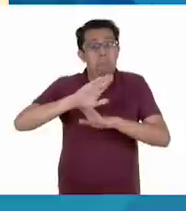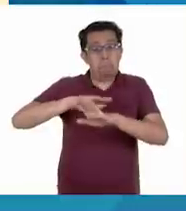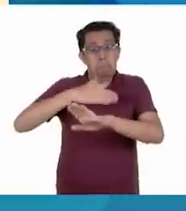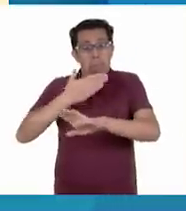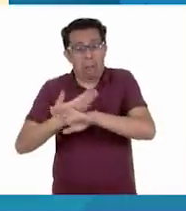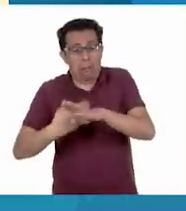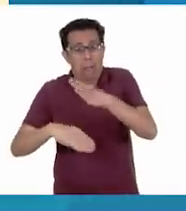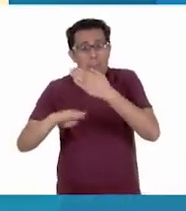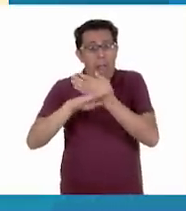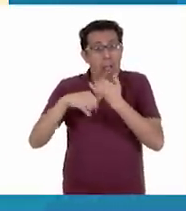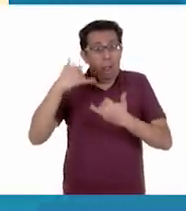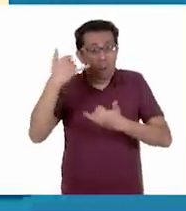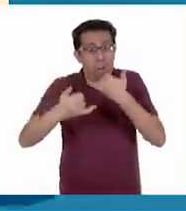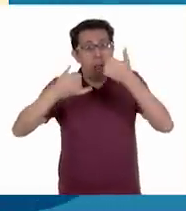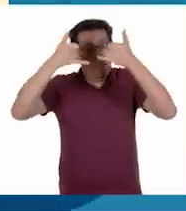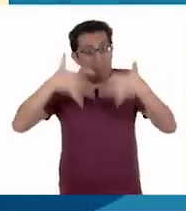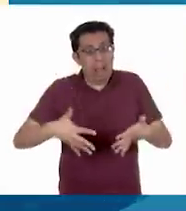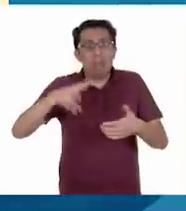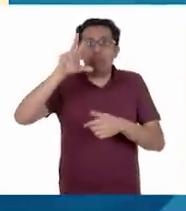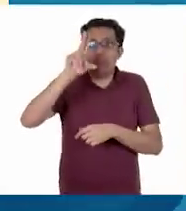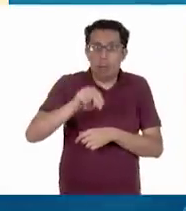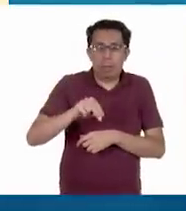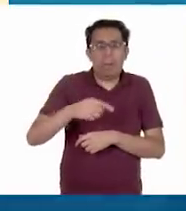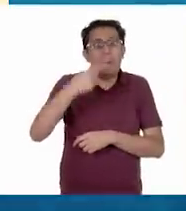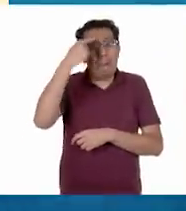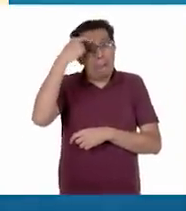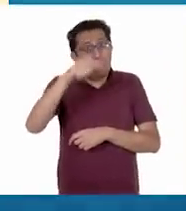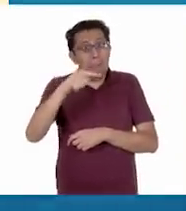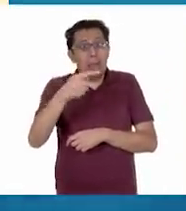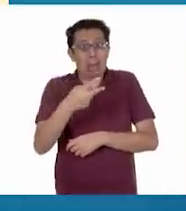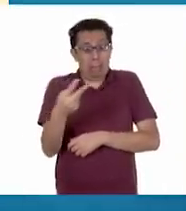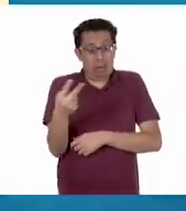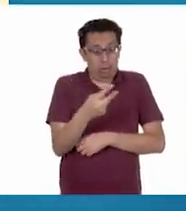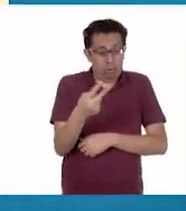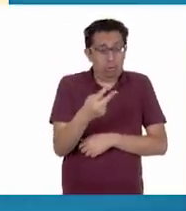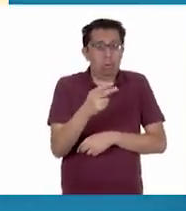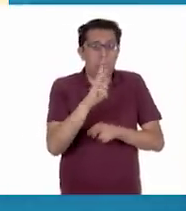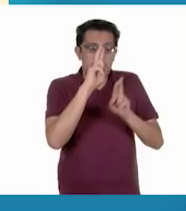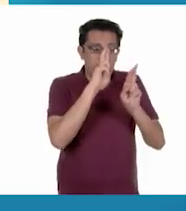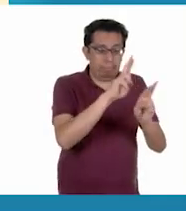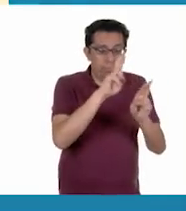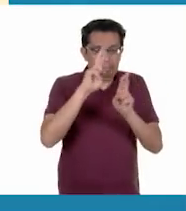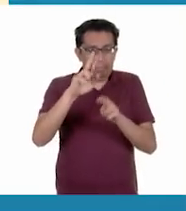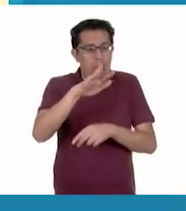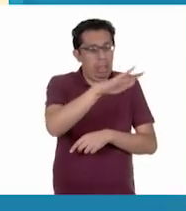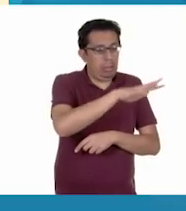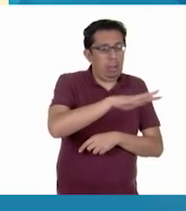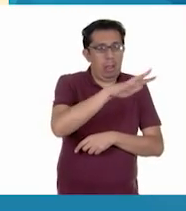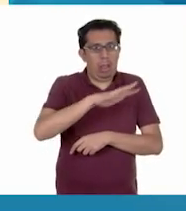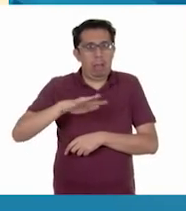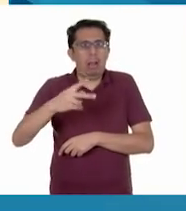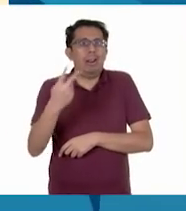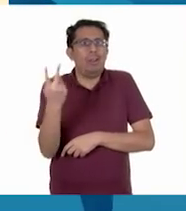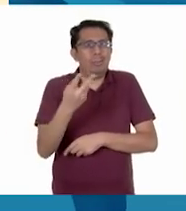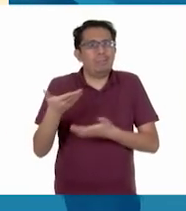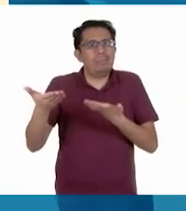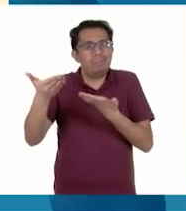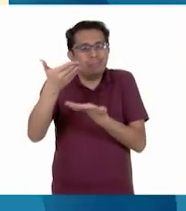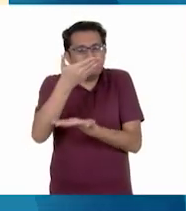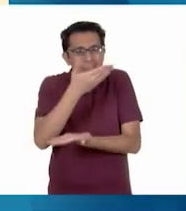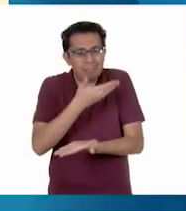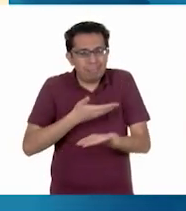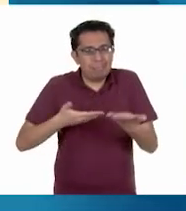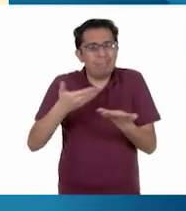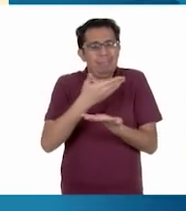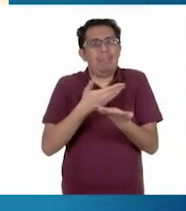demasiado bruscos para que tanto uno como otro pueda tener su espacio y la convivencia sea lo más cercana posible, pero